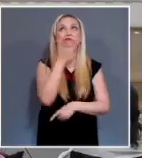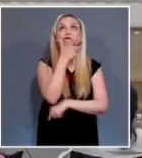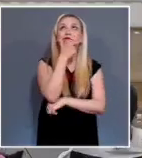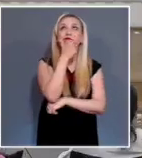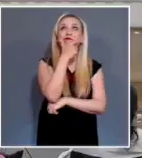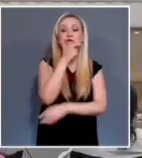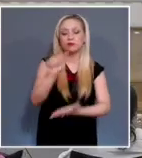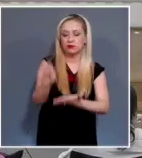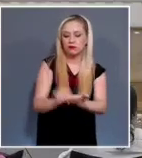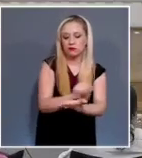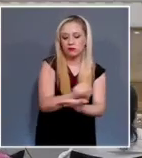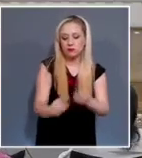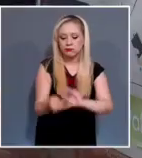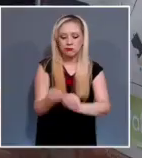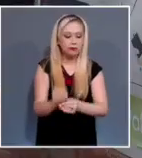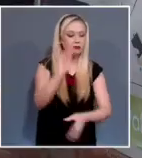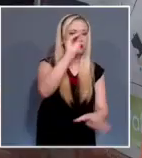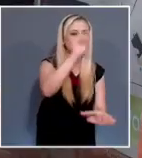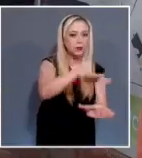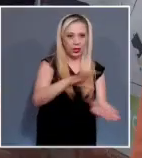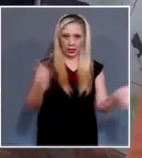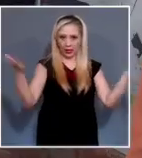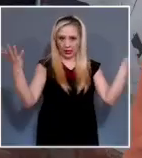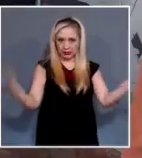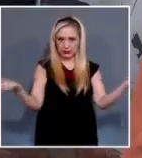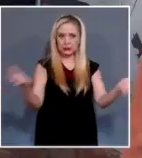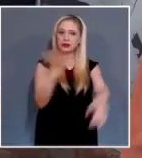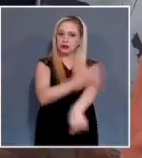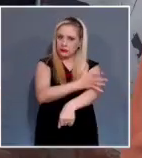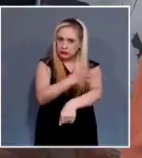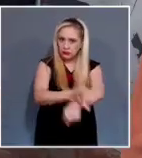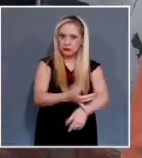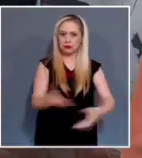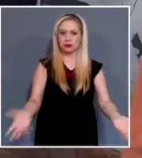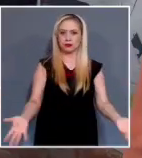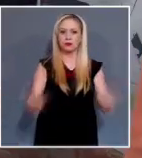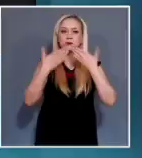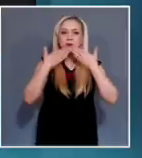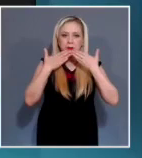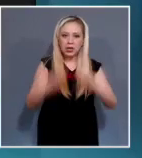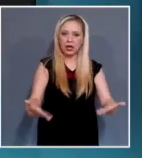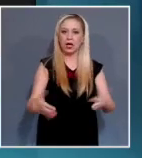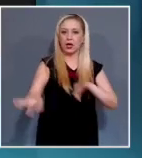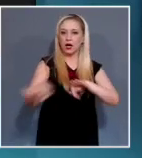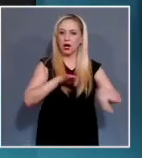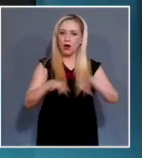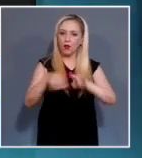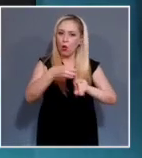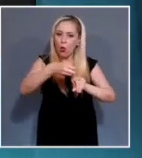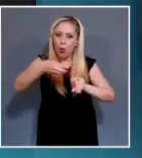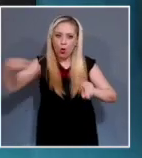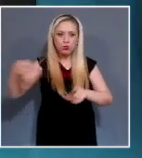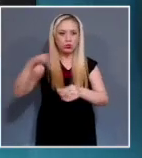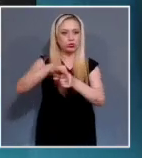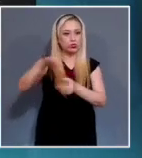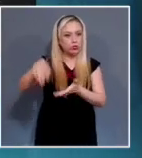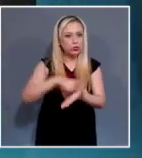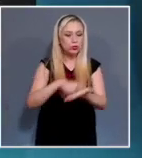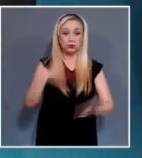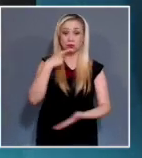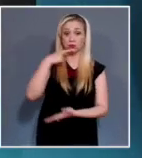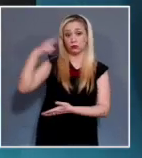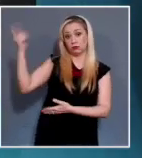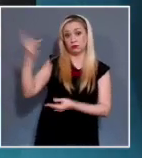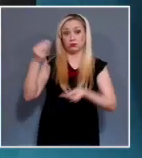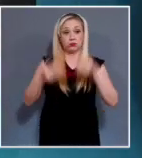fortalecer y garantizar el correcto funcionamiento de los sistemas democráticos. Así lo señaló el magistrado Felipe Alfredo